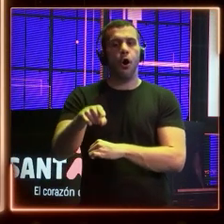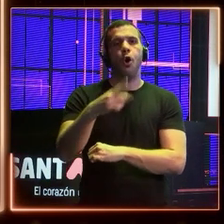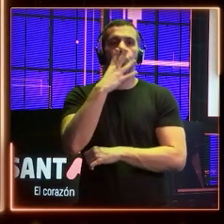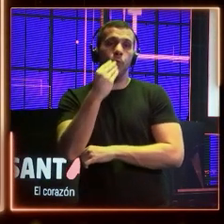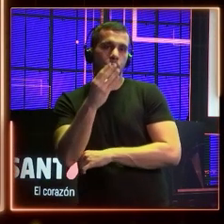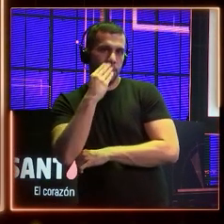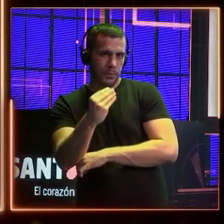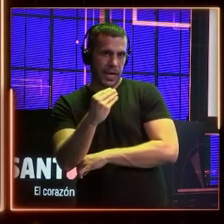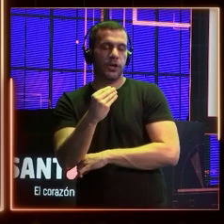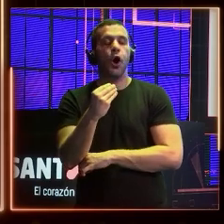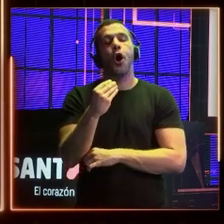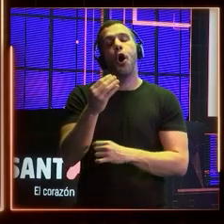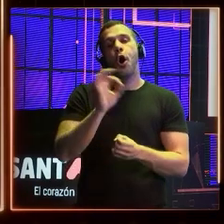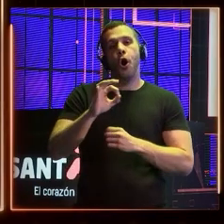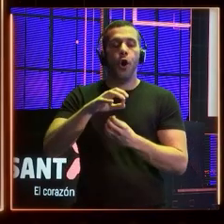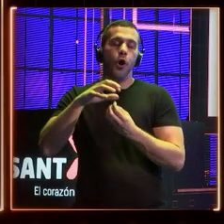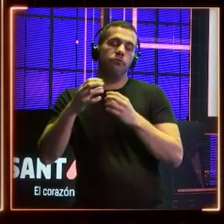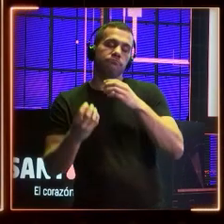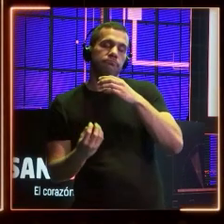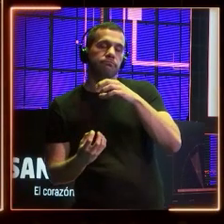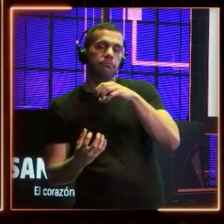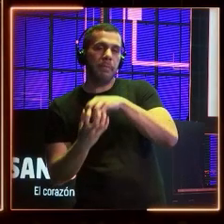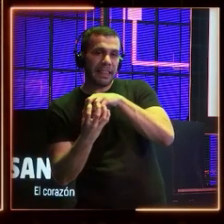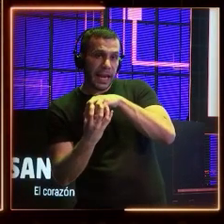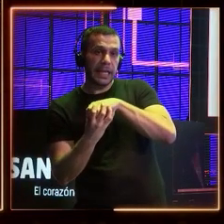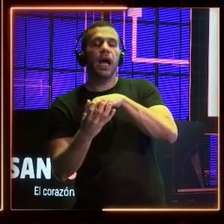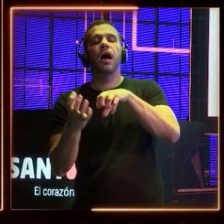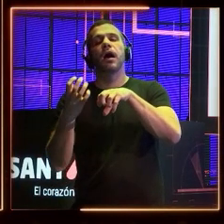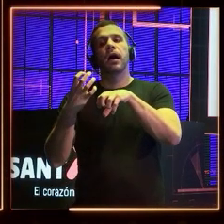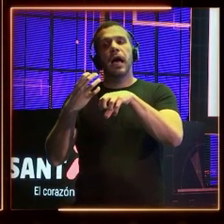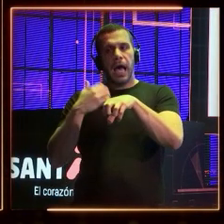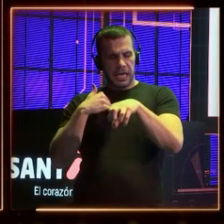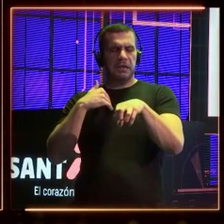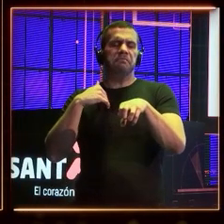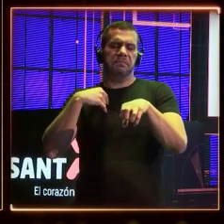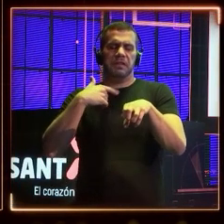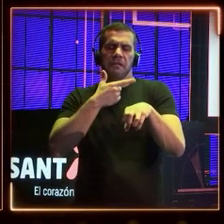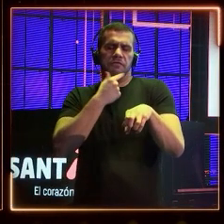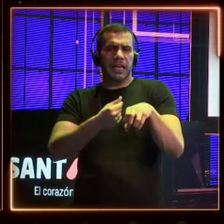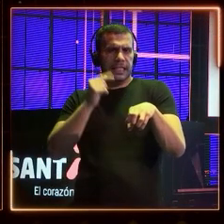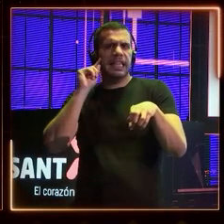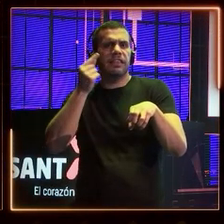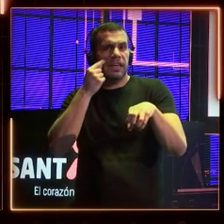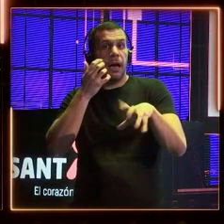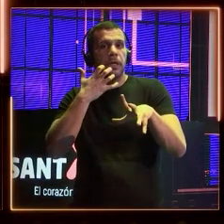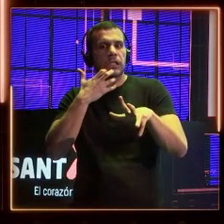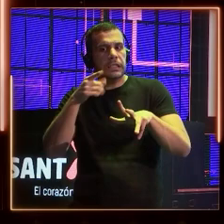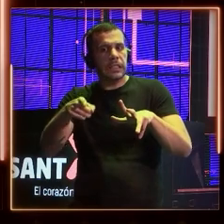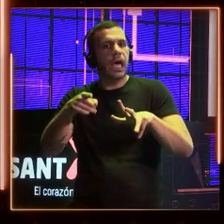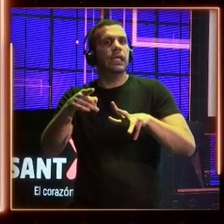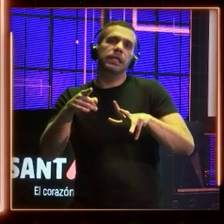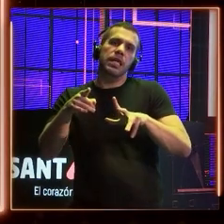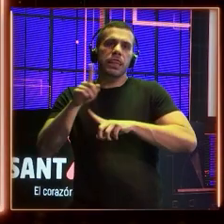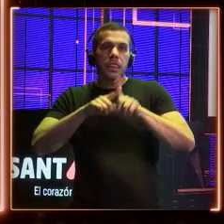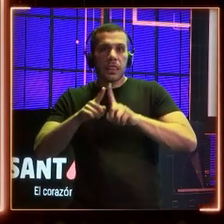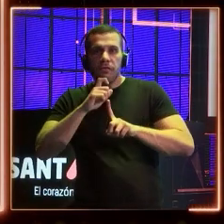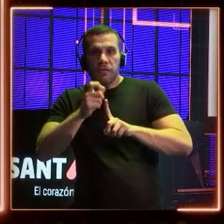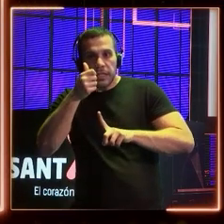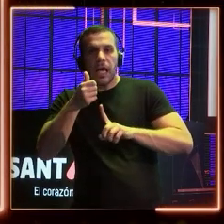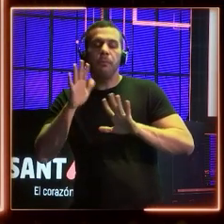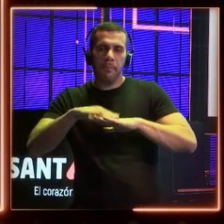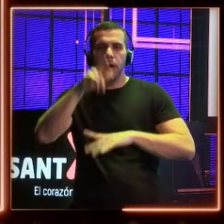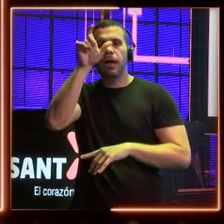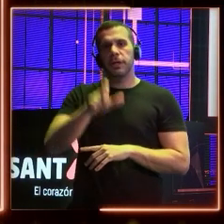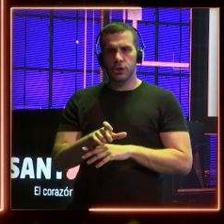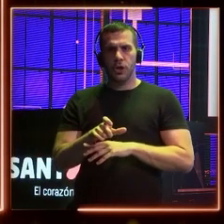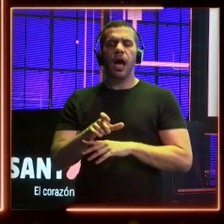perro de una Magdalena pero si se complican las cosas no es tan sencillo no hasta para un ser humano sería difícil encontrar y diferenciar